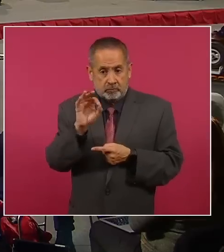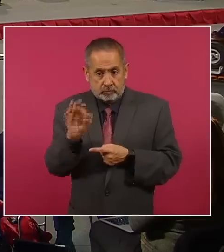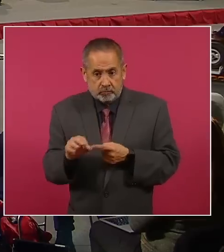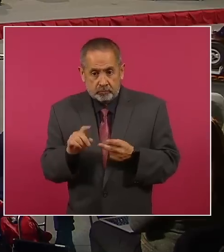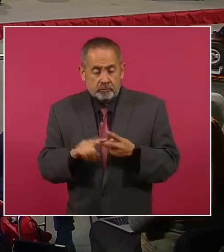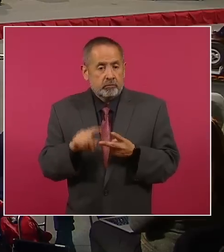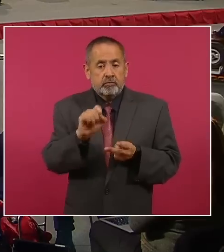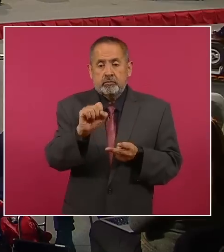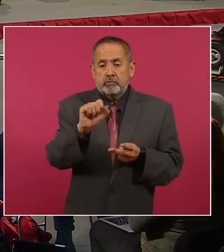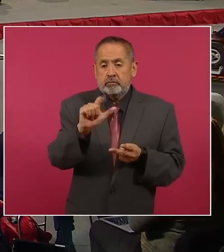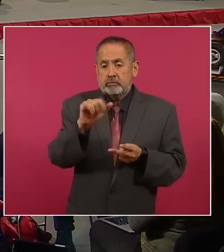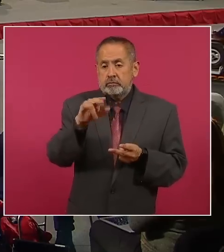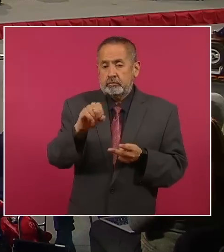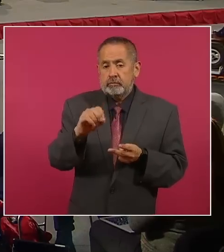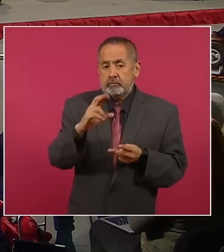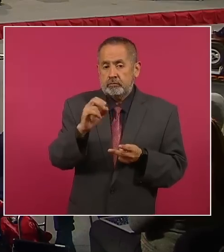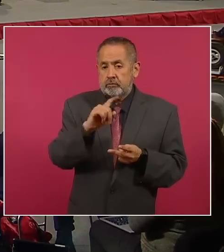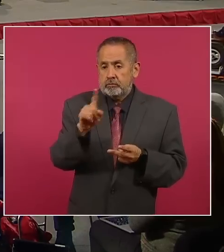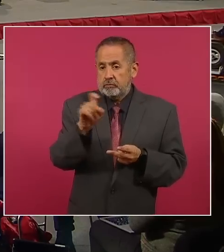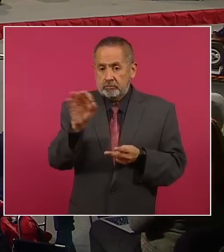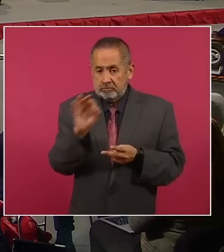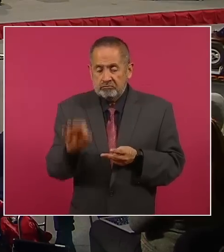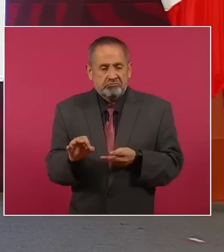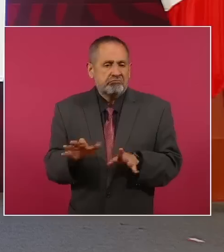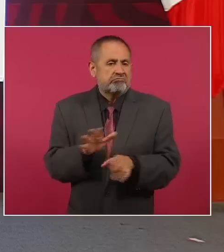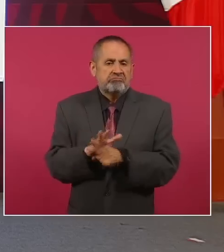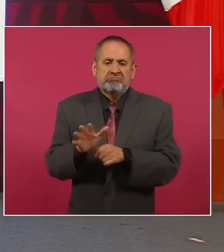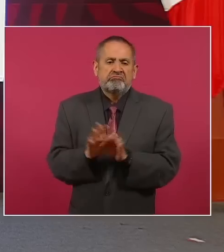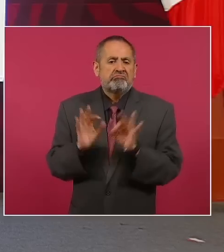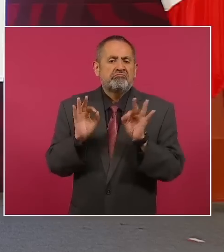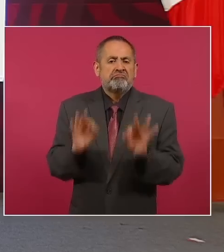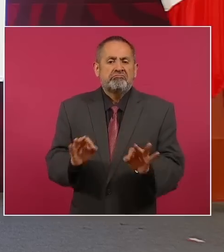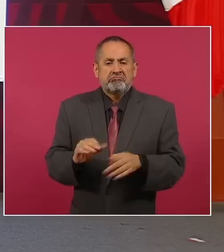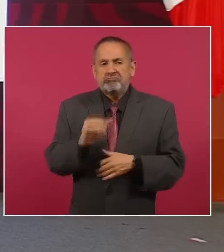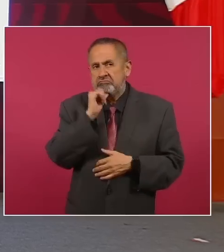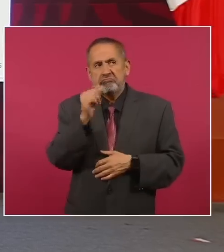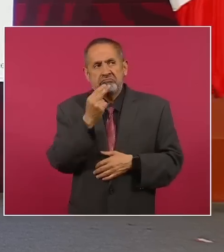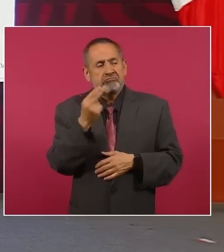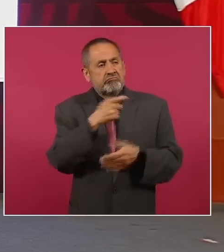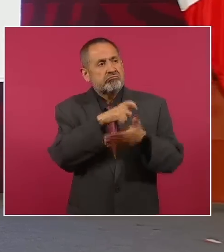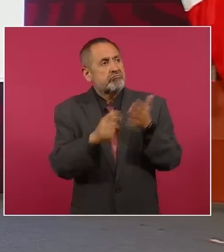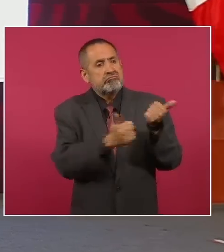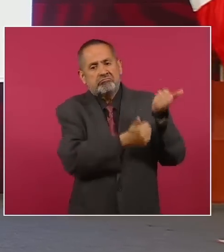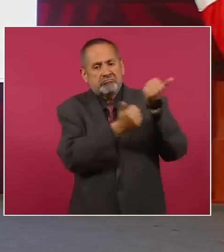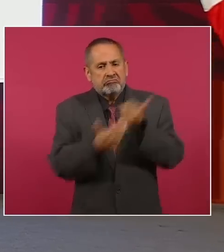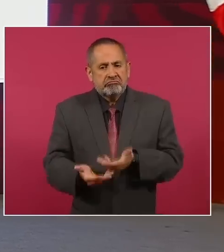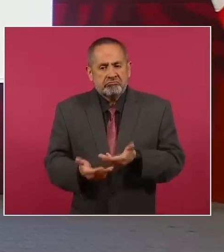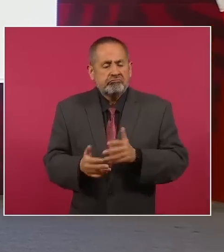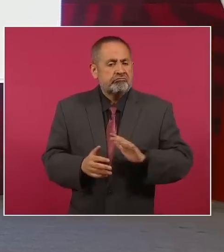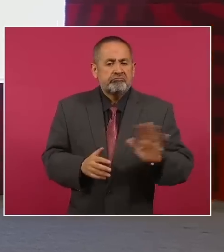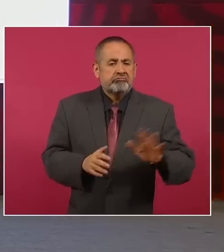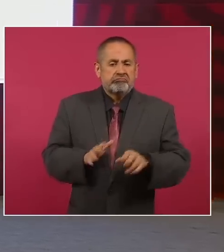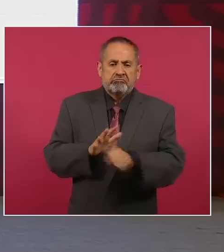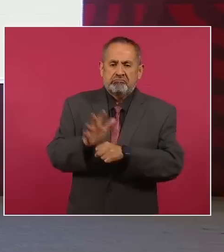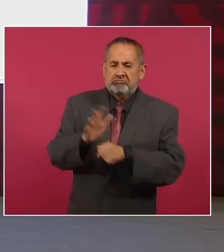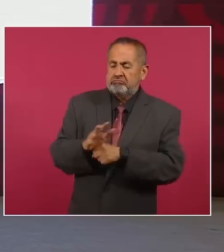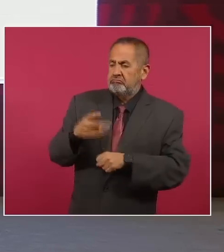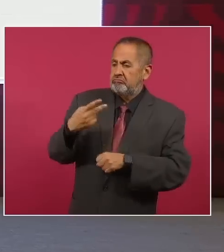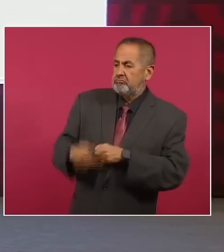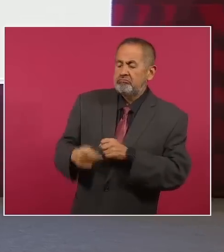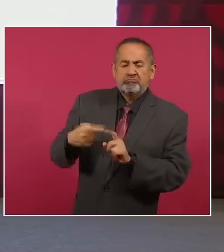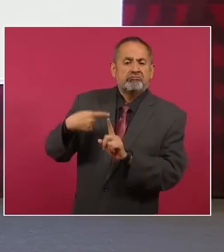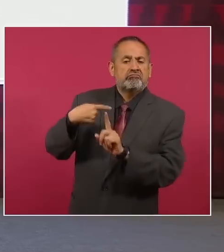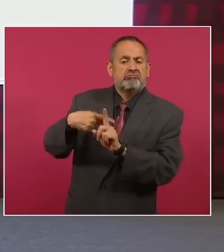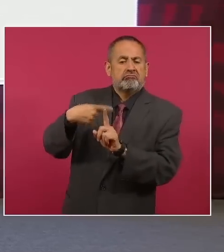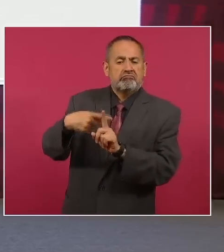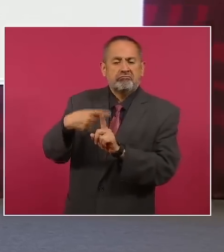al 100%, vamos a estar por arriba ya de lo que, es decir, ya vamos a estar en números